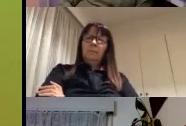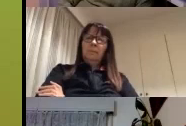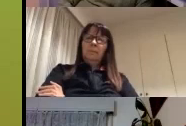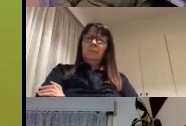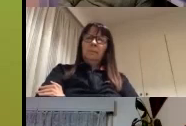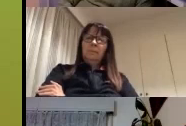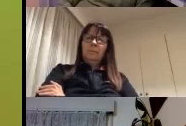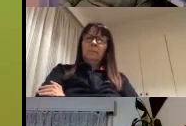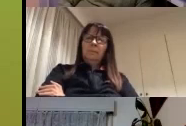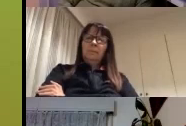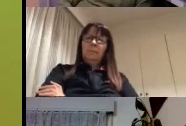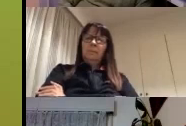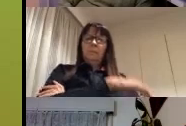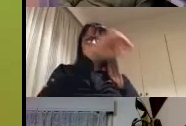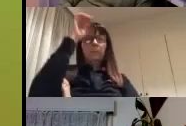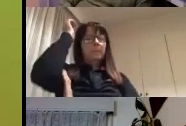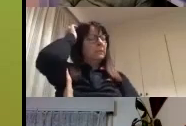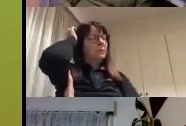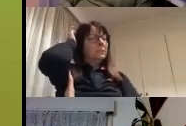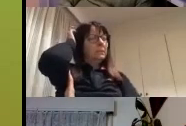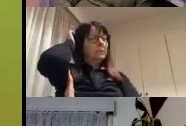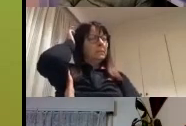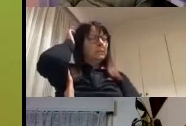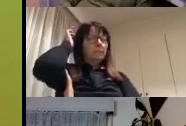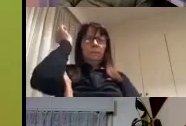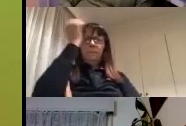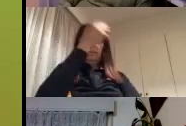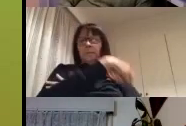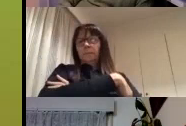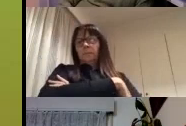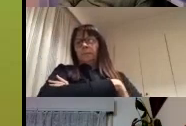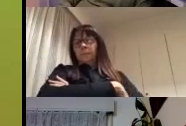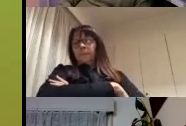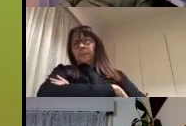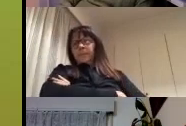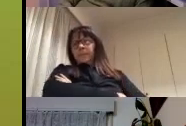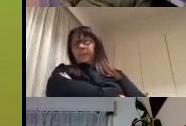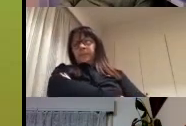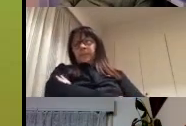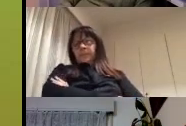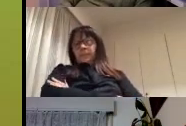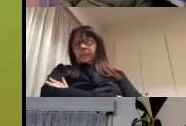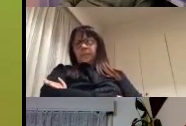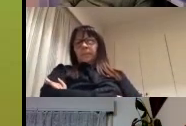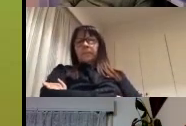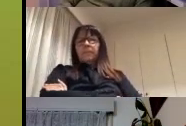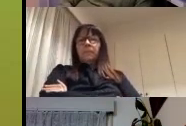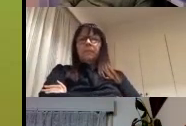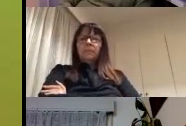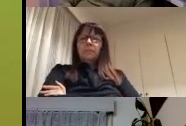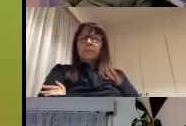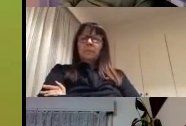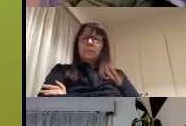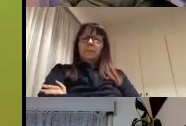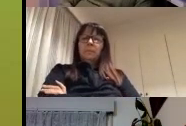puestos de exposición, que para mí lo más importante fueron el de Sony y